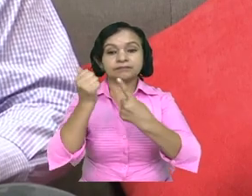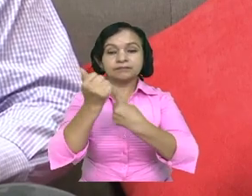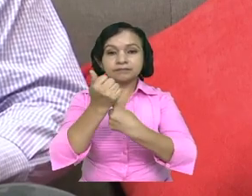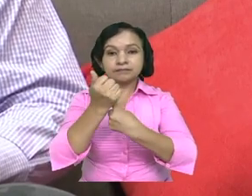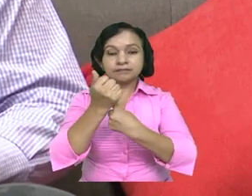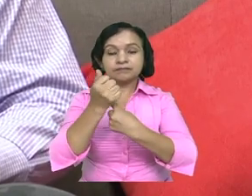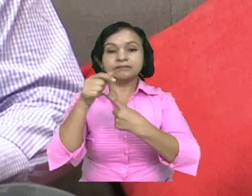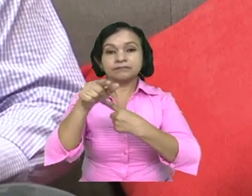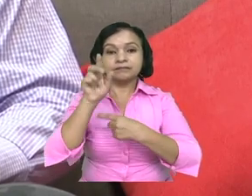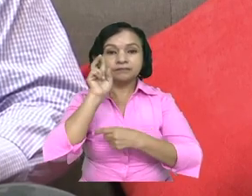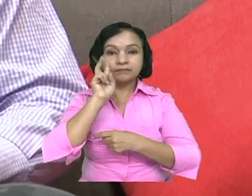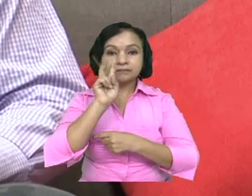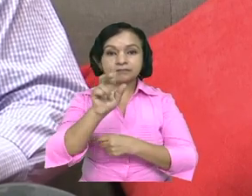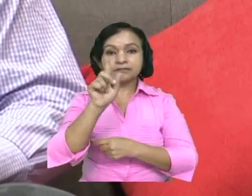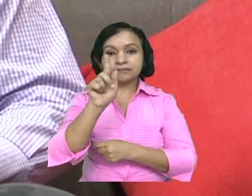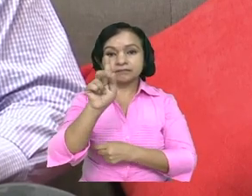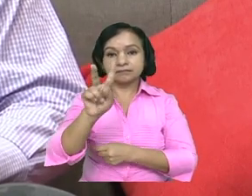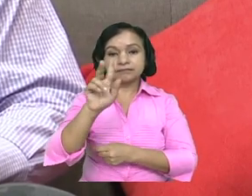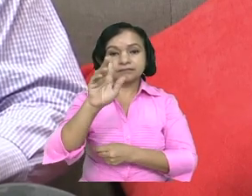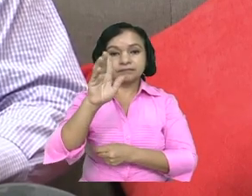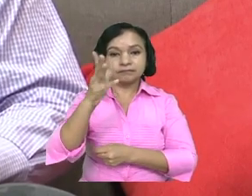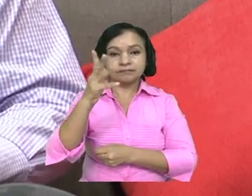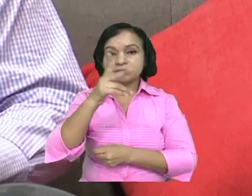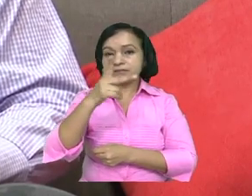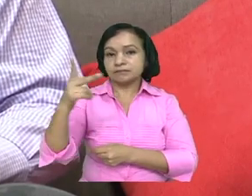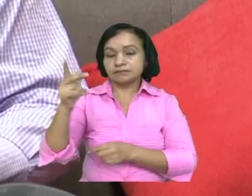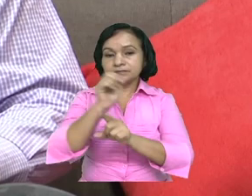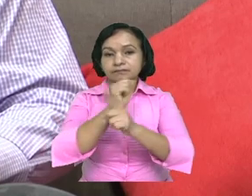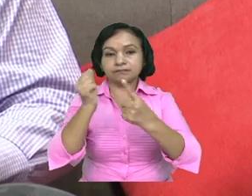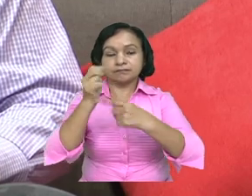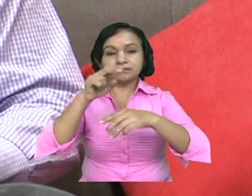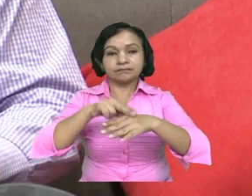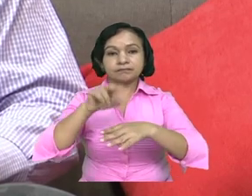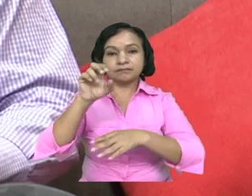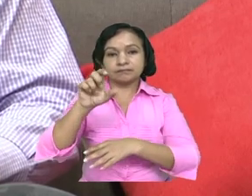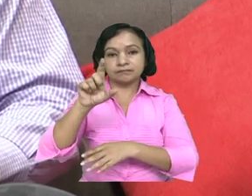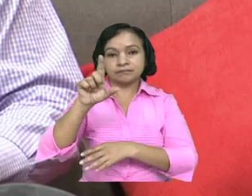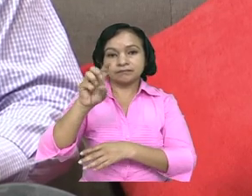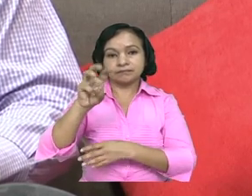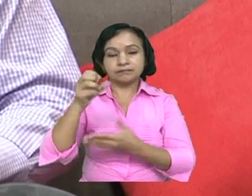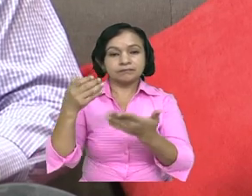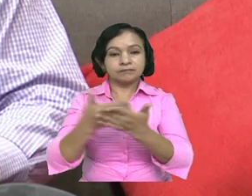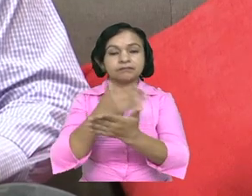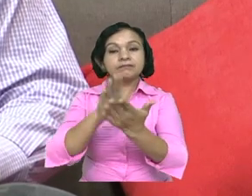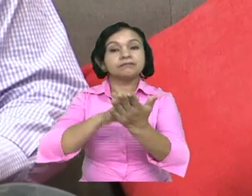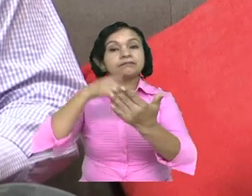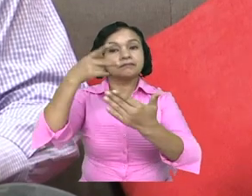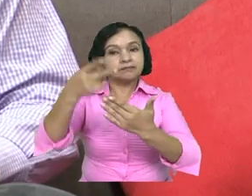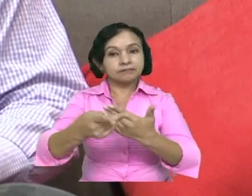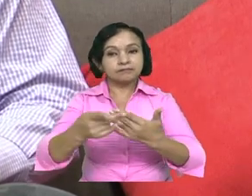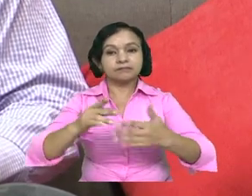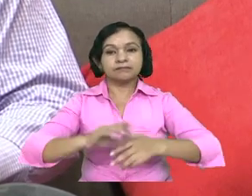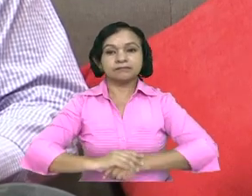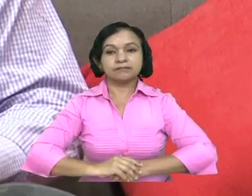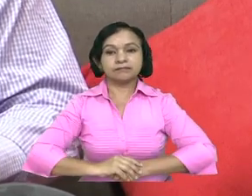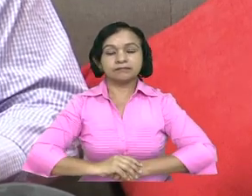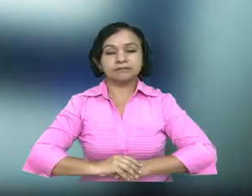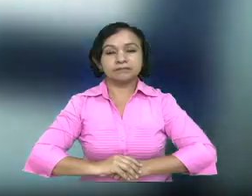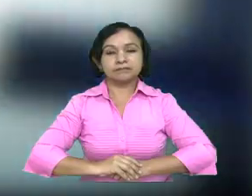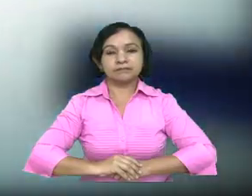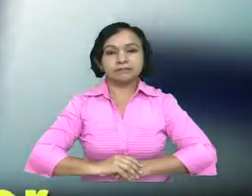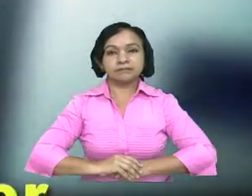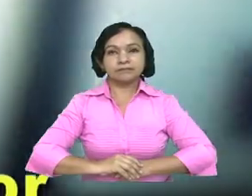le invitamos a que se quede en fiel sintonía del canal parlamentario. El canal de la Asamblea Nacional estuvo con ustedes, Elmer Marx, y les esperamos en una nueva edición.